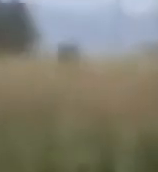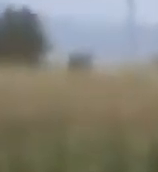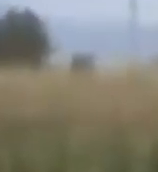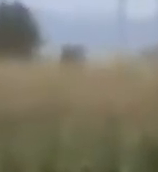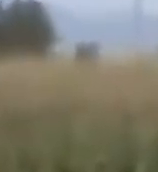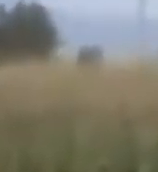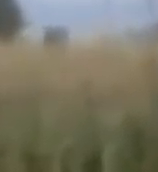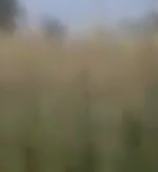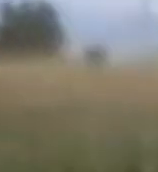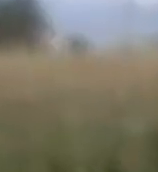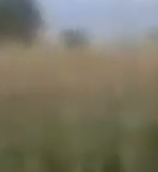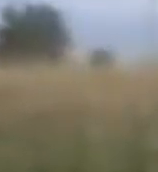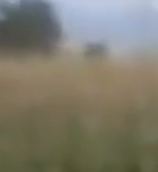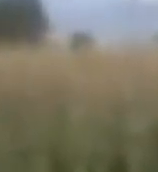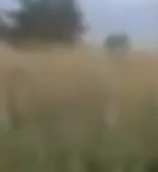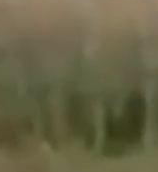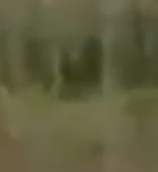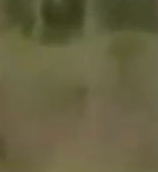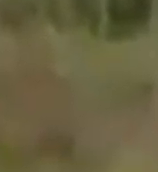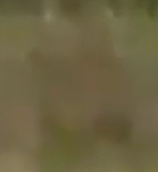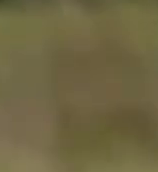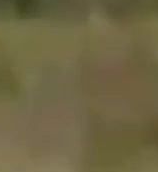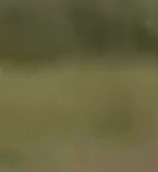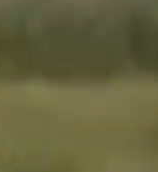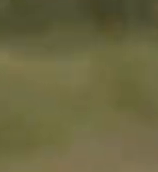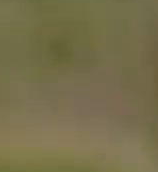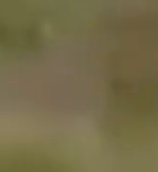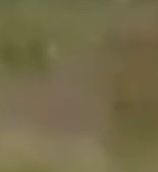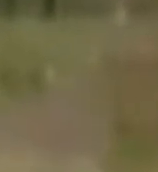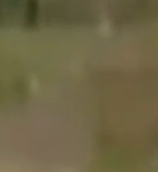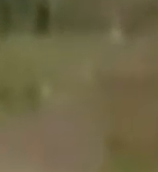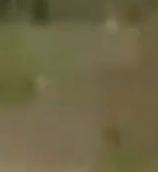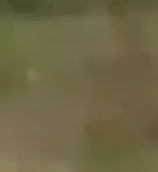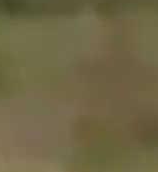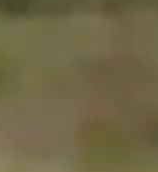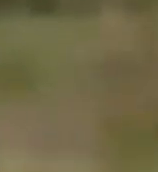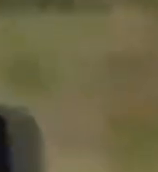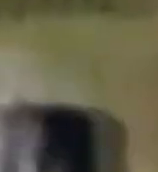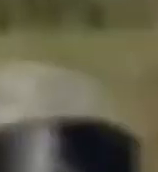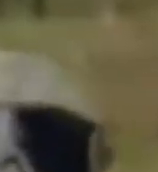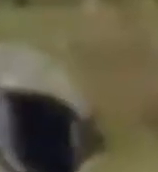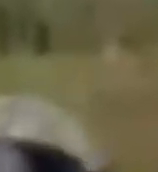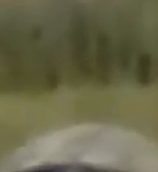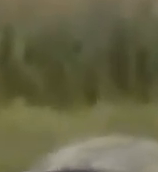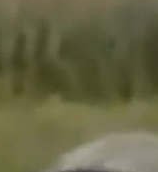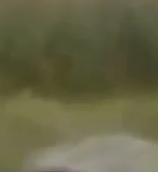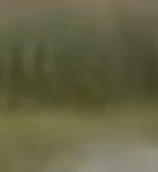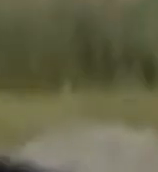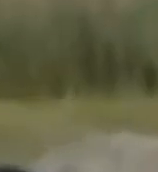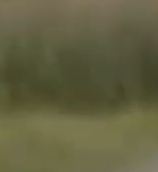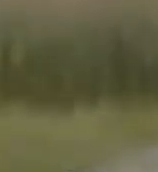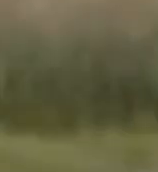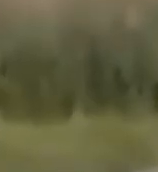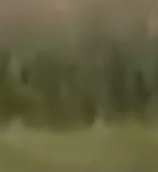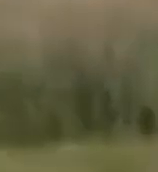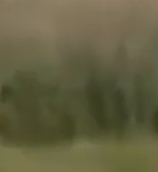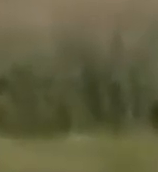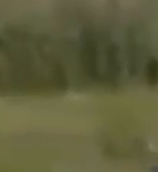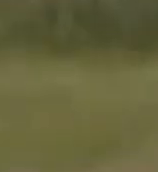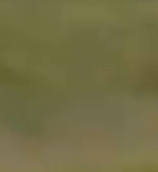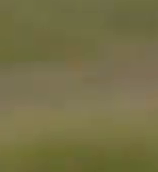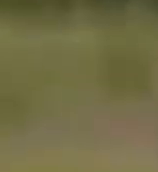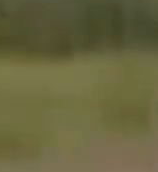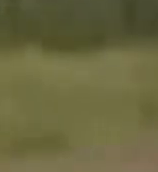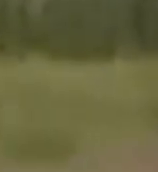...en vamos a ti... ...jamenge... ...hayes... este... apoyo... ...de los soldados... ...por supuesto... ...le las